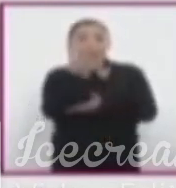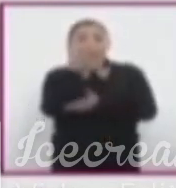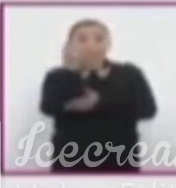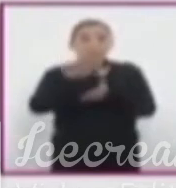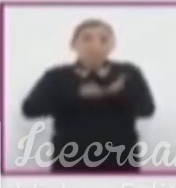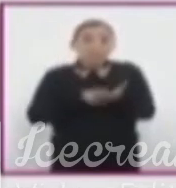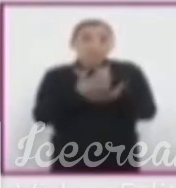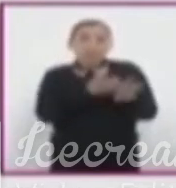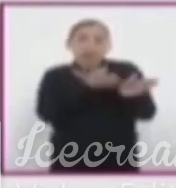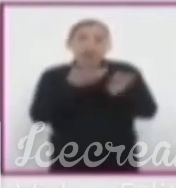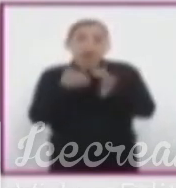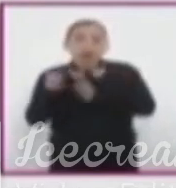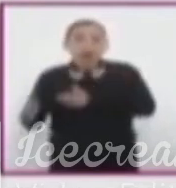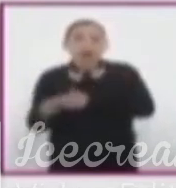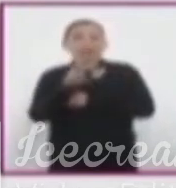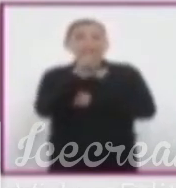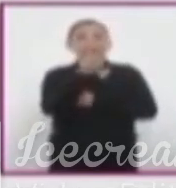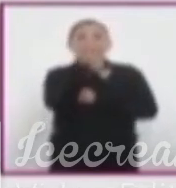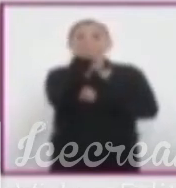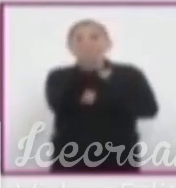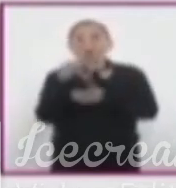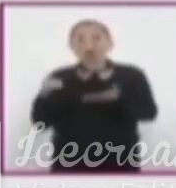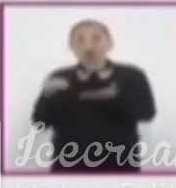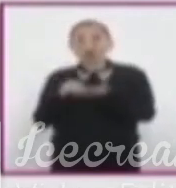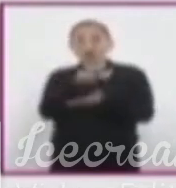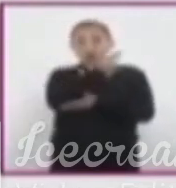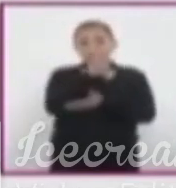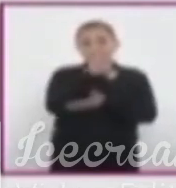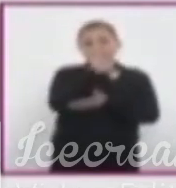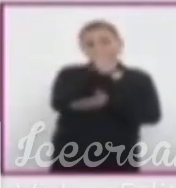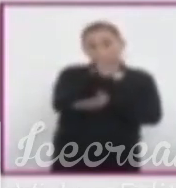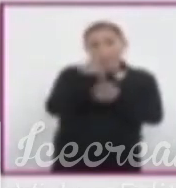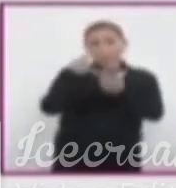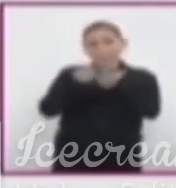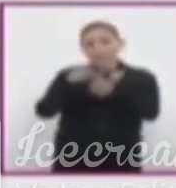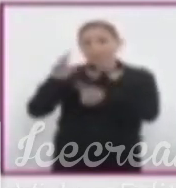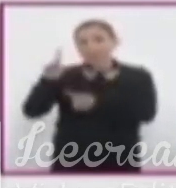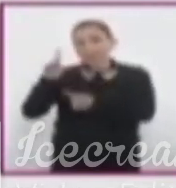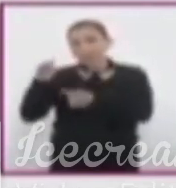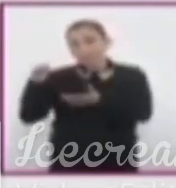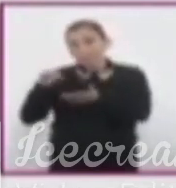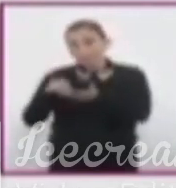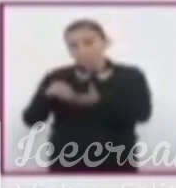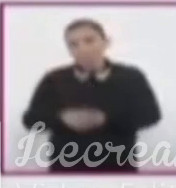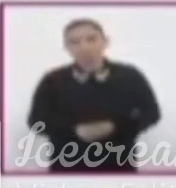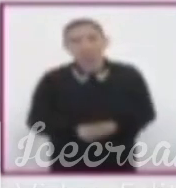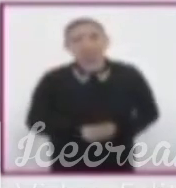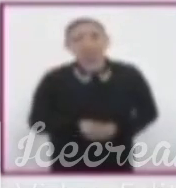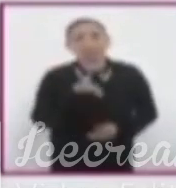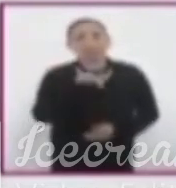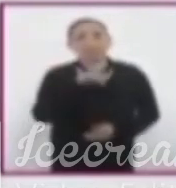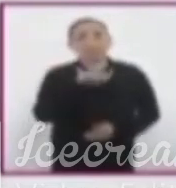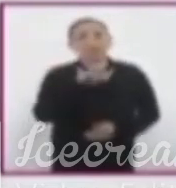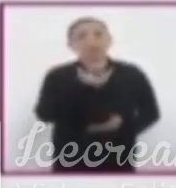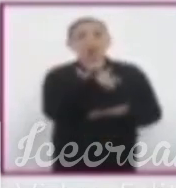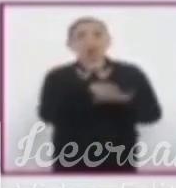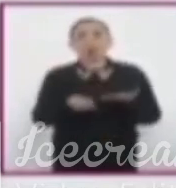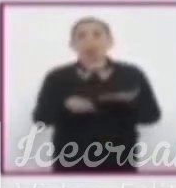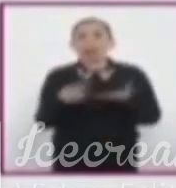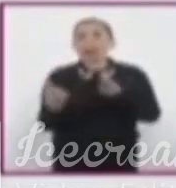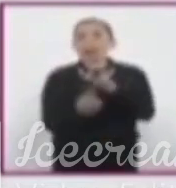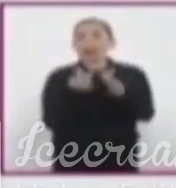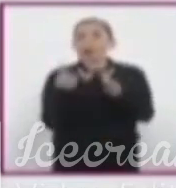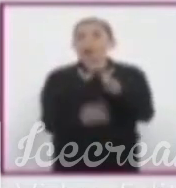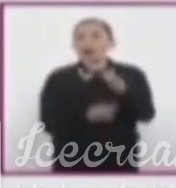debe sumar esos 30 pesos a los 250 del precio. Si Mateo compra la licuadora a